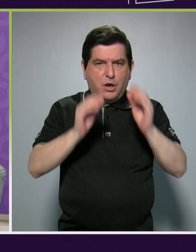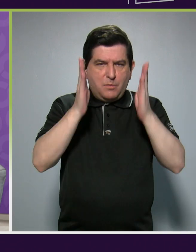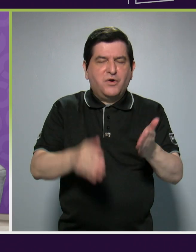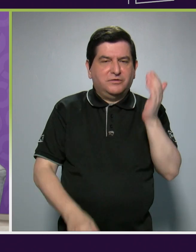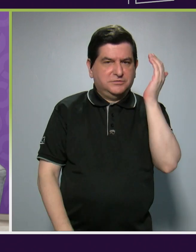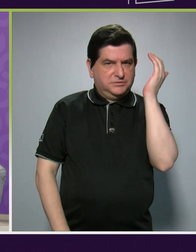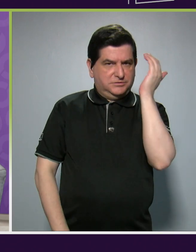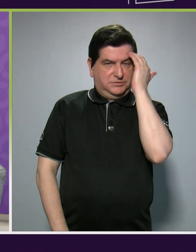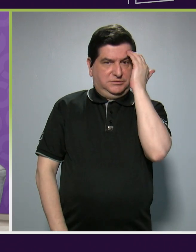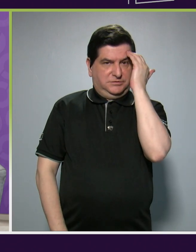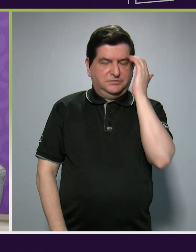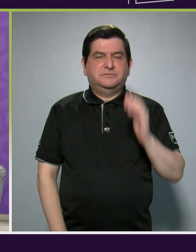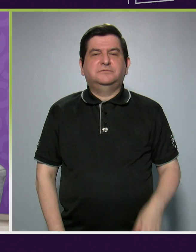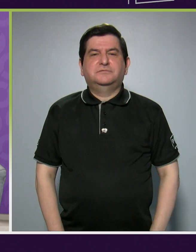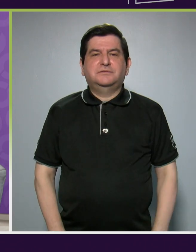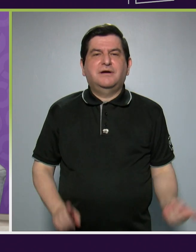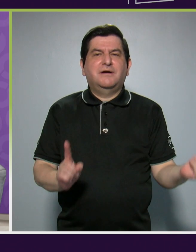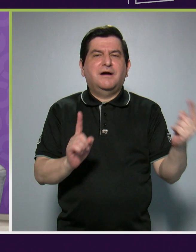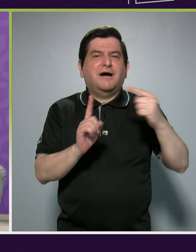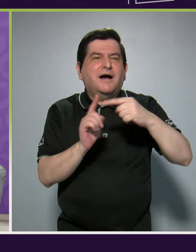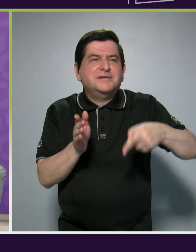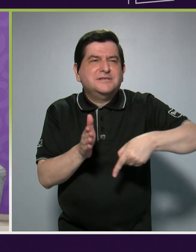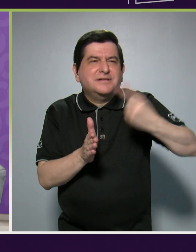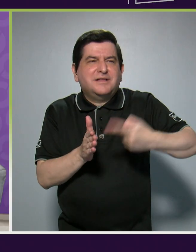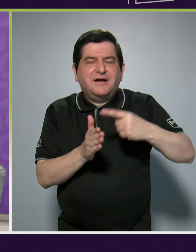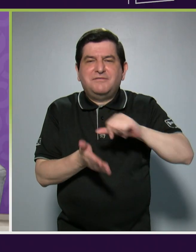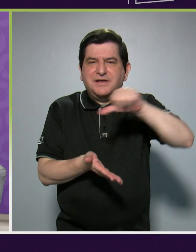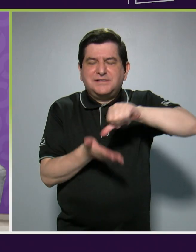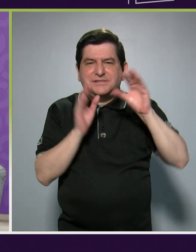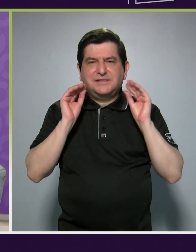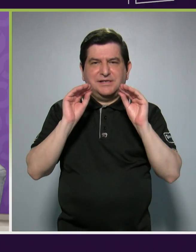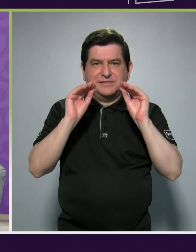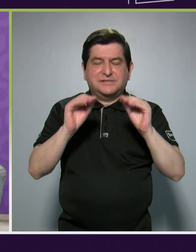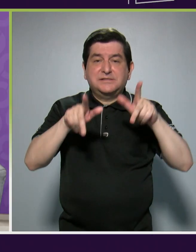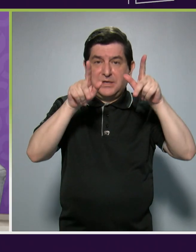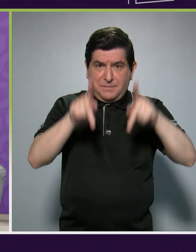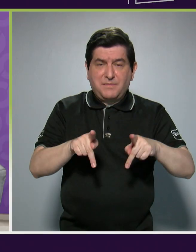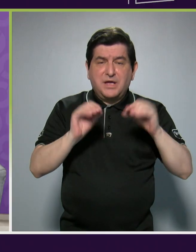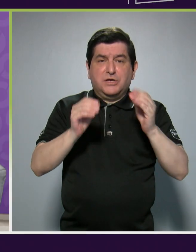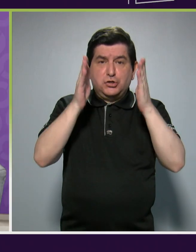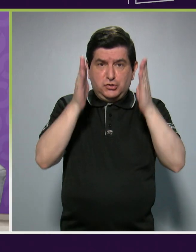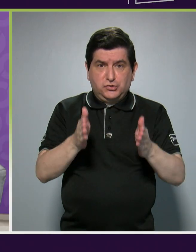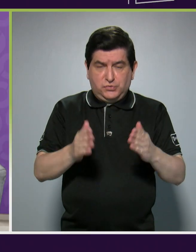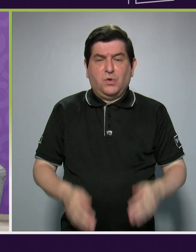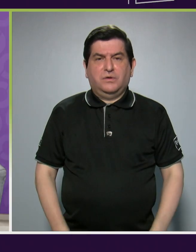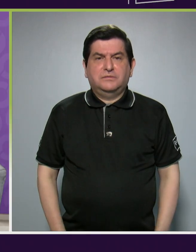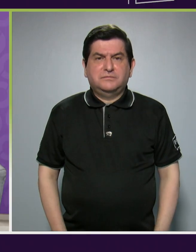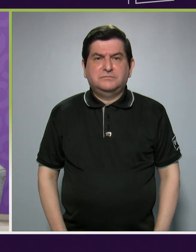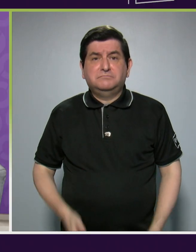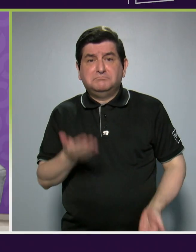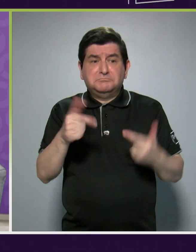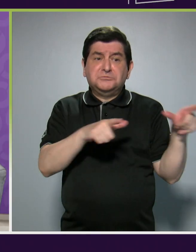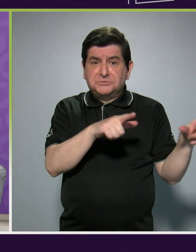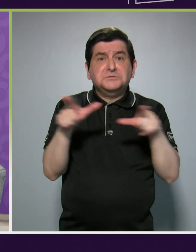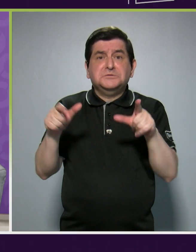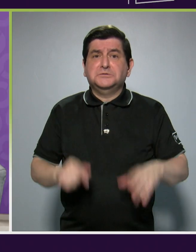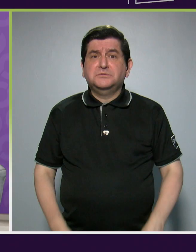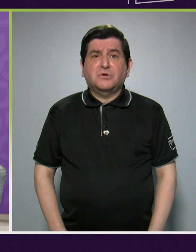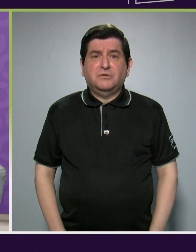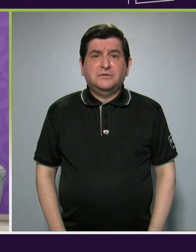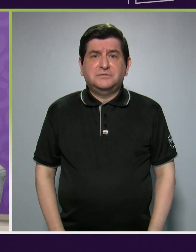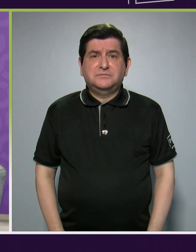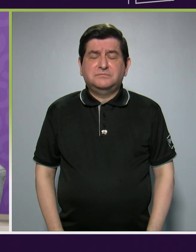capaciten, y incluso porque a veces dentro de un centro educativo hay personas docentes que estarían dispuestos, ni